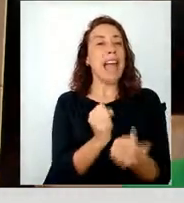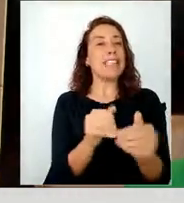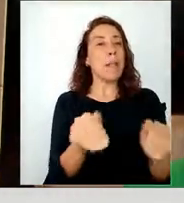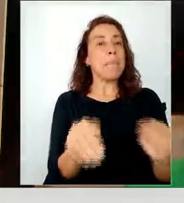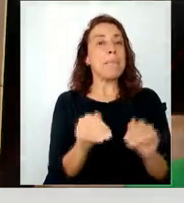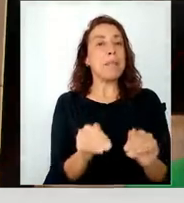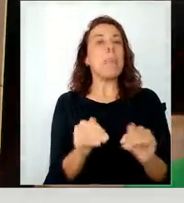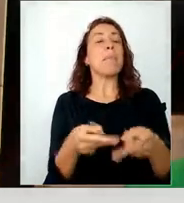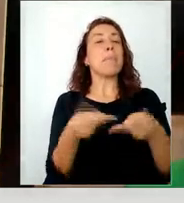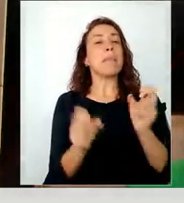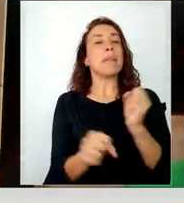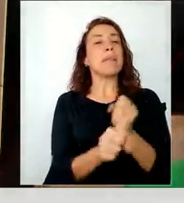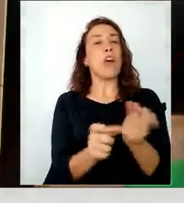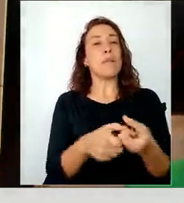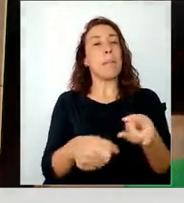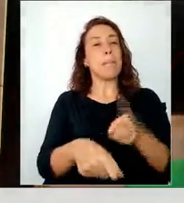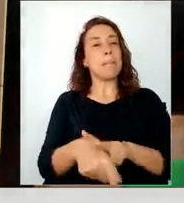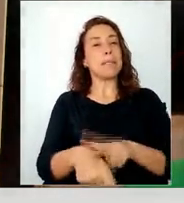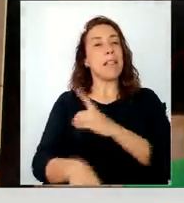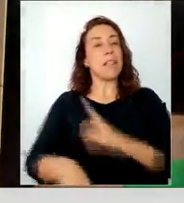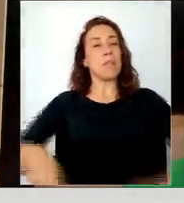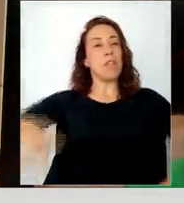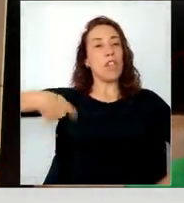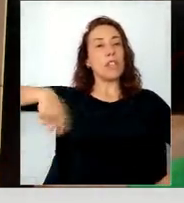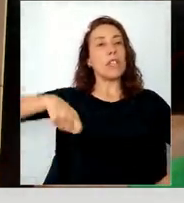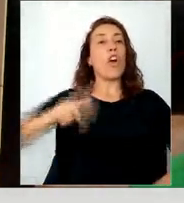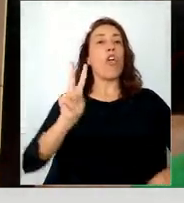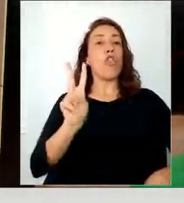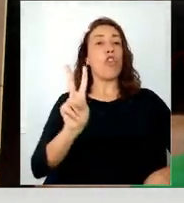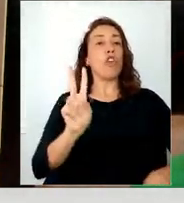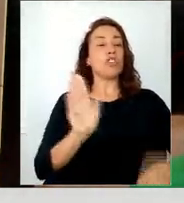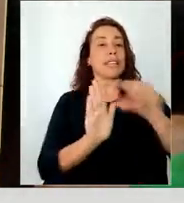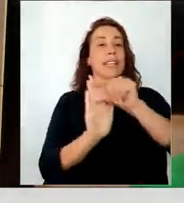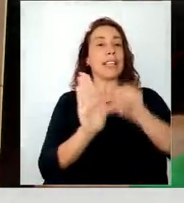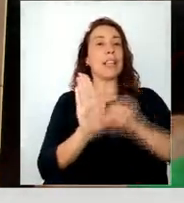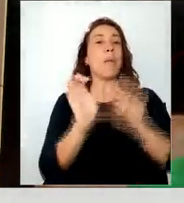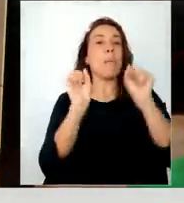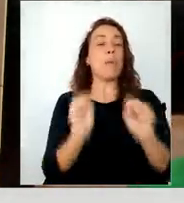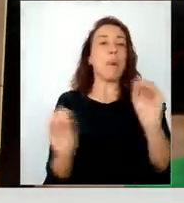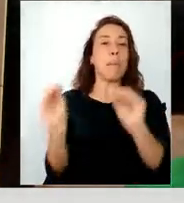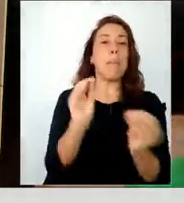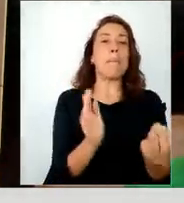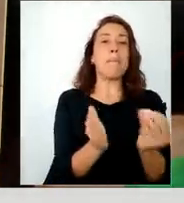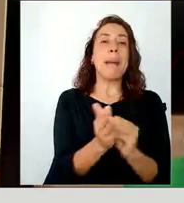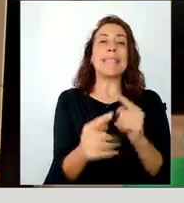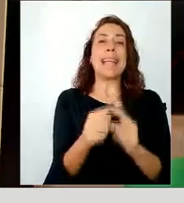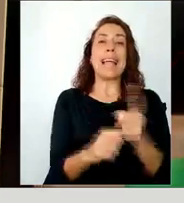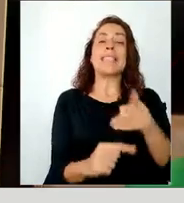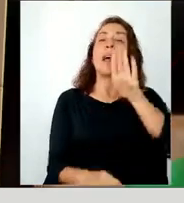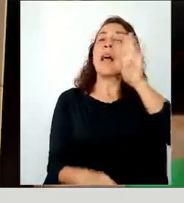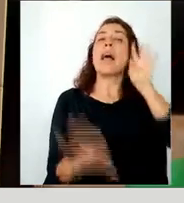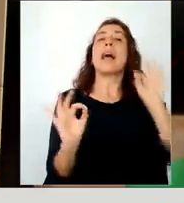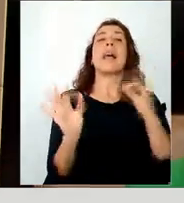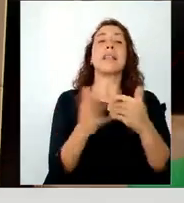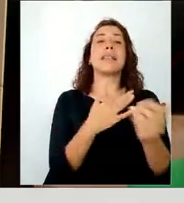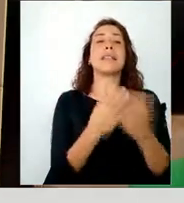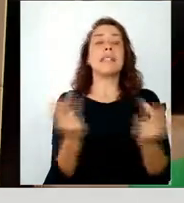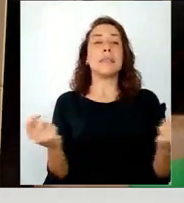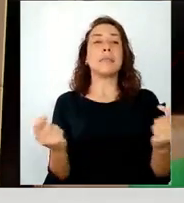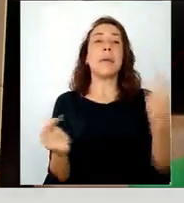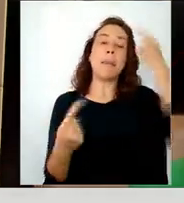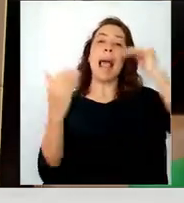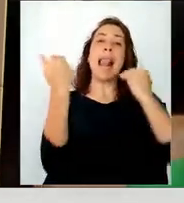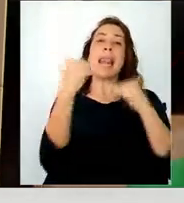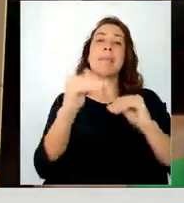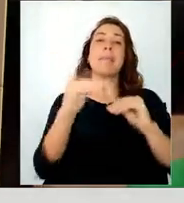mixta estos dos indicaciones con la que podamos incorporar mayores requisitos de probabilidad sobre todo en restricciones a tratos directos